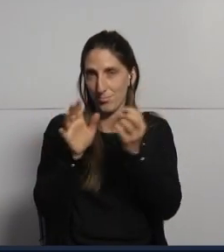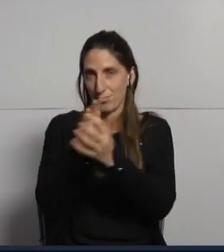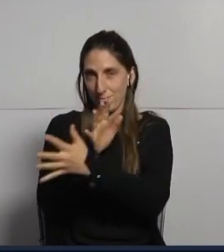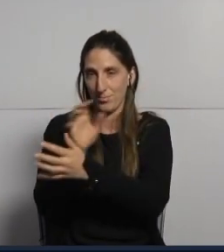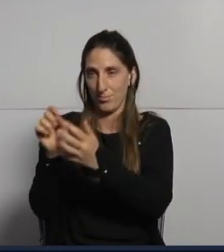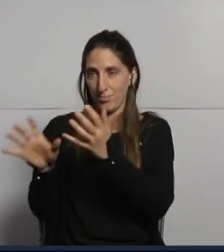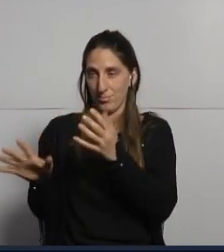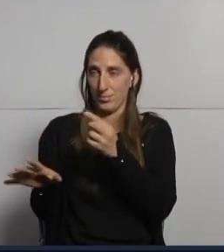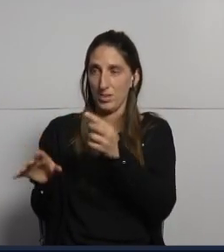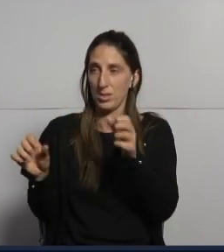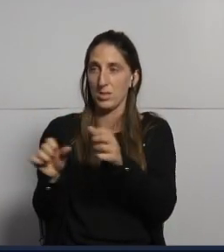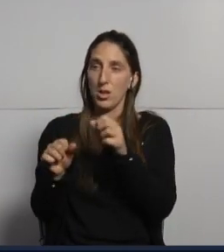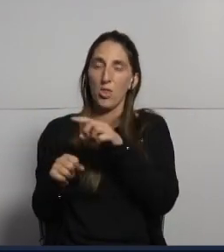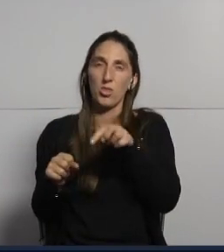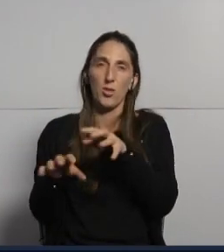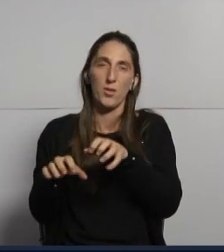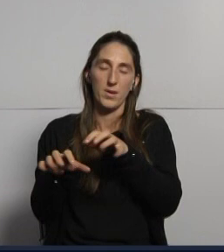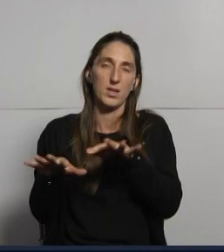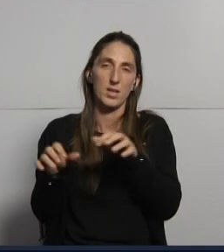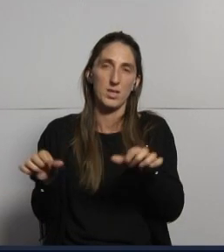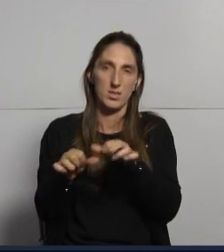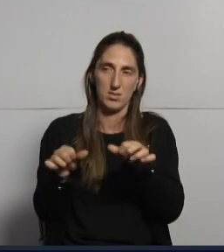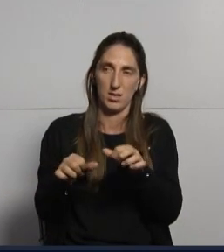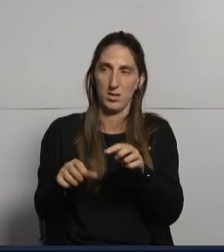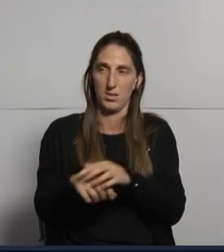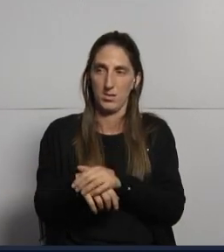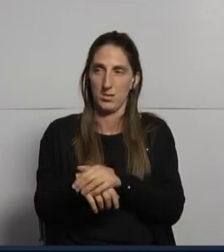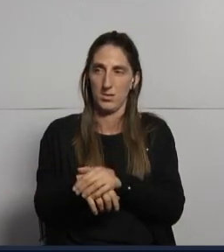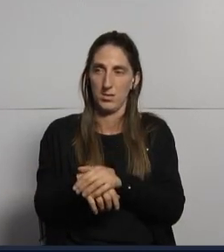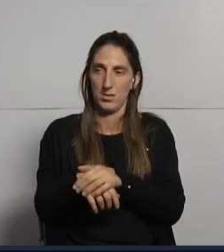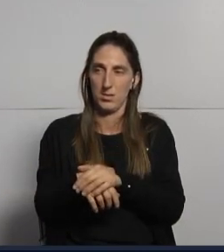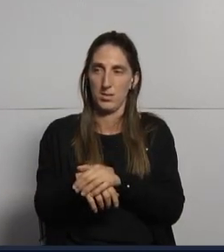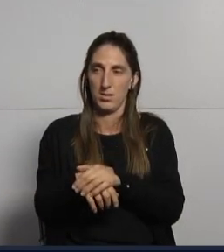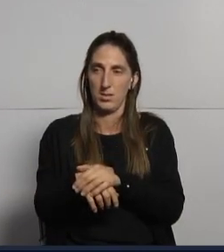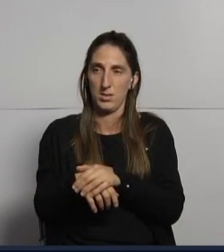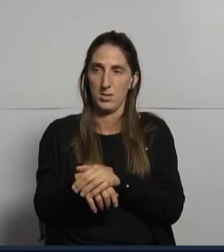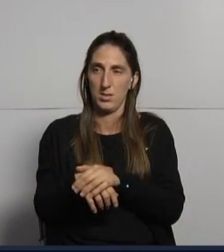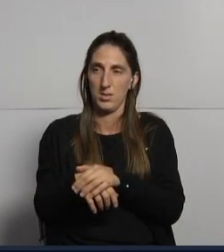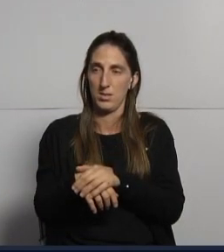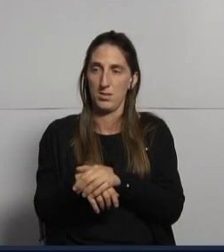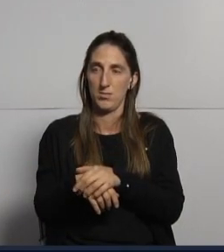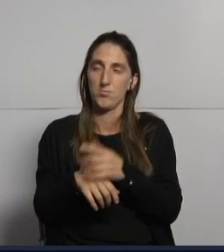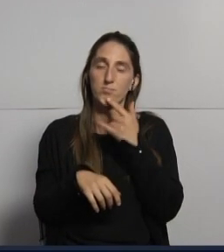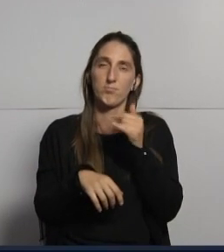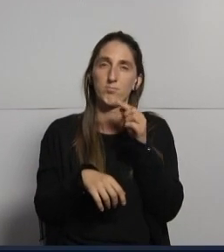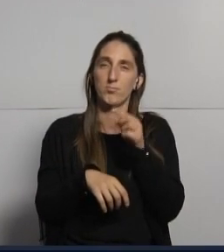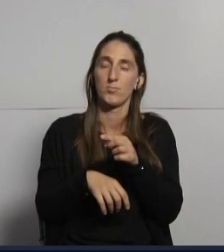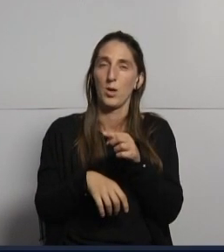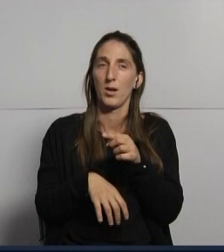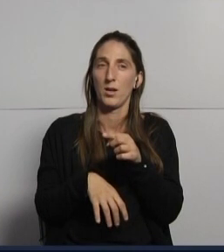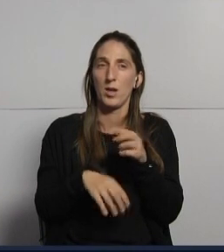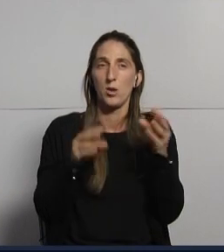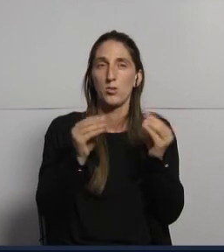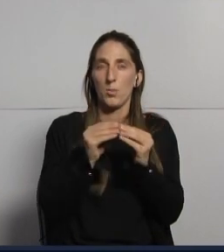para ver qué han hecho, bueno, dónde viven, qué hicieron, qué no hicieron. Acá vemos, por ejemplo, que